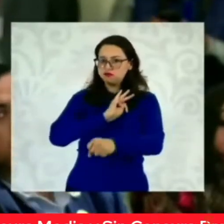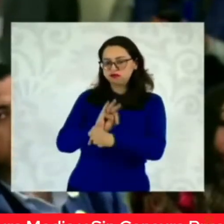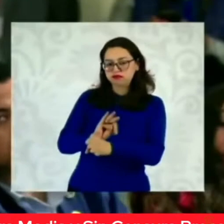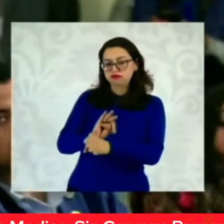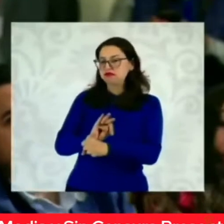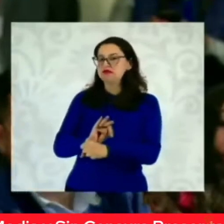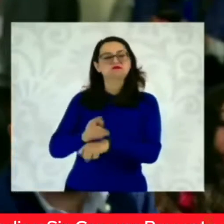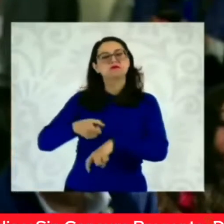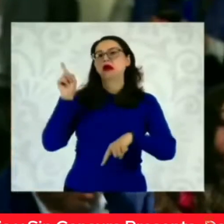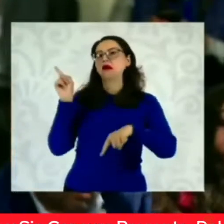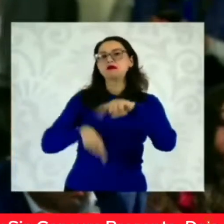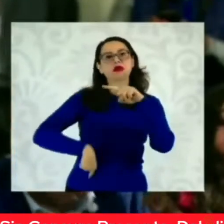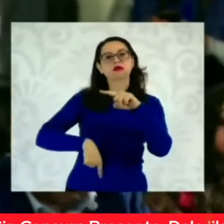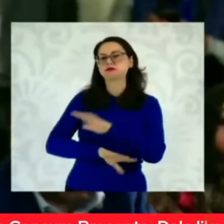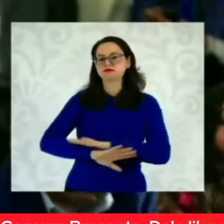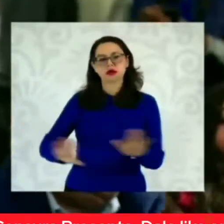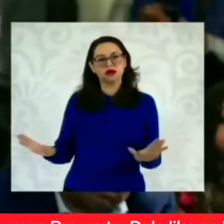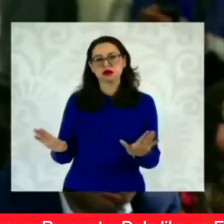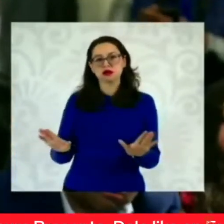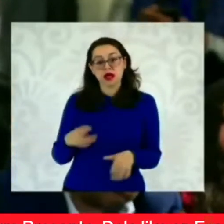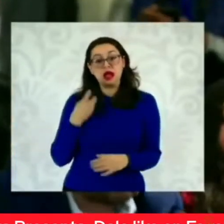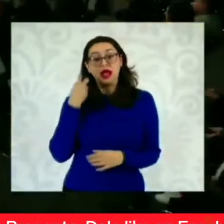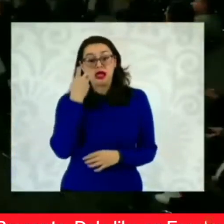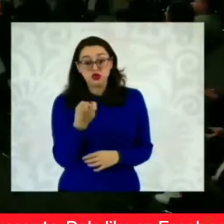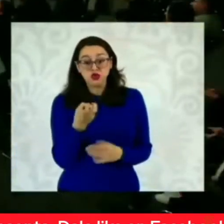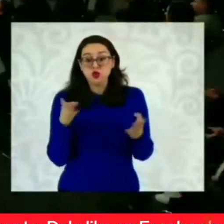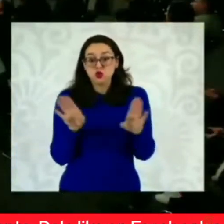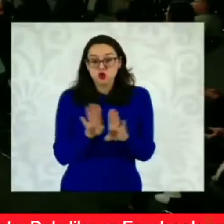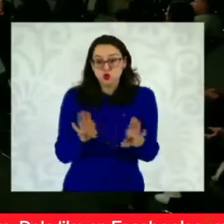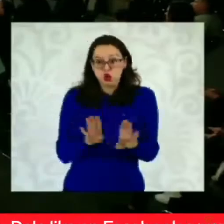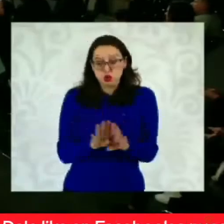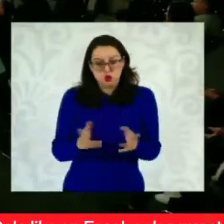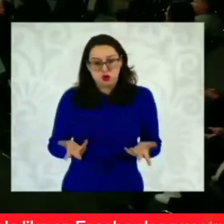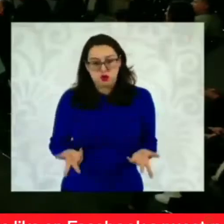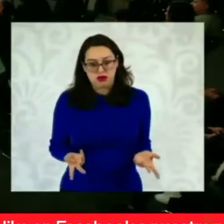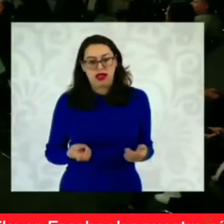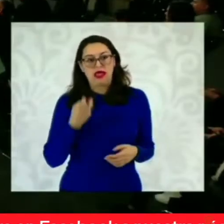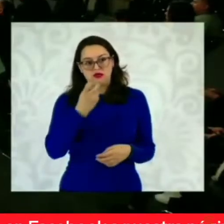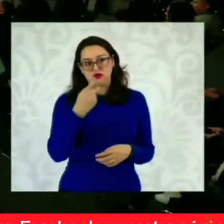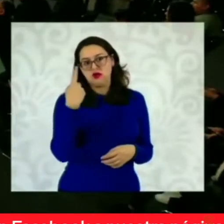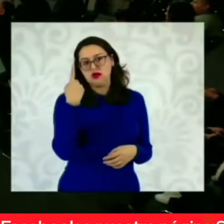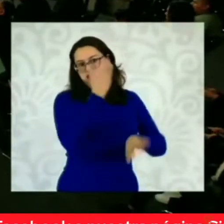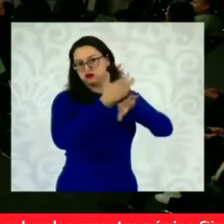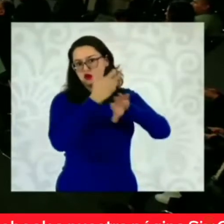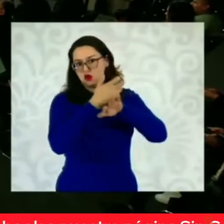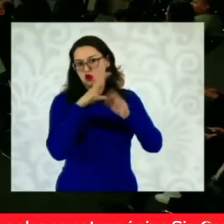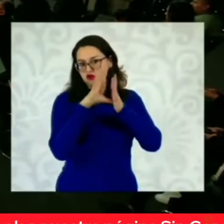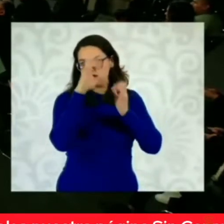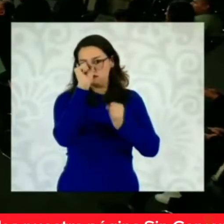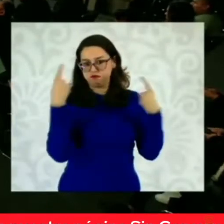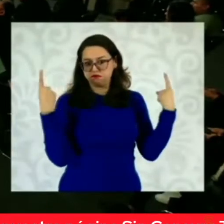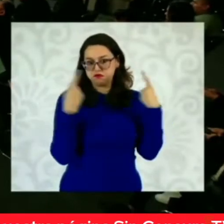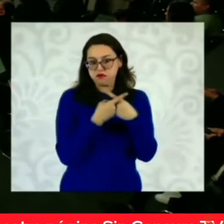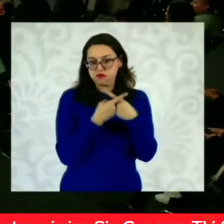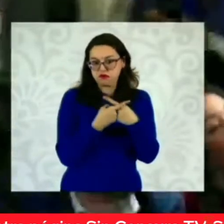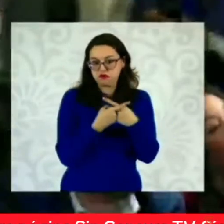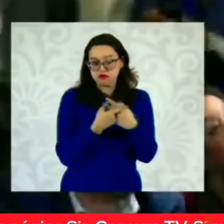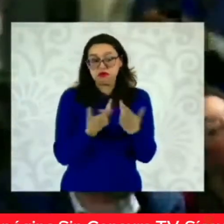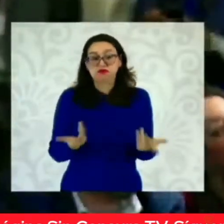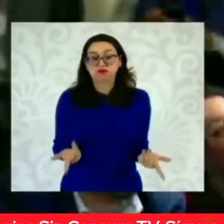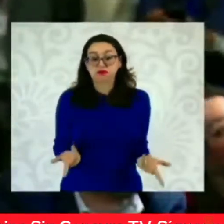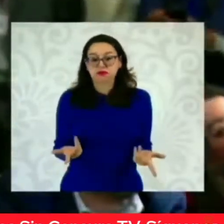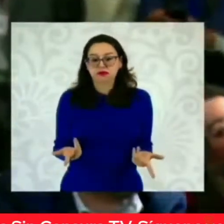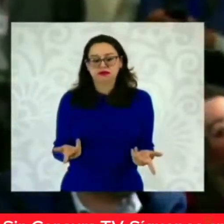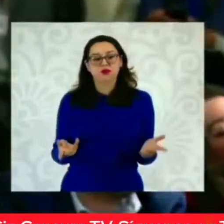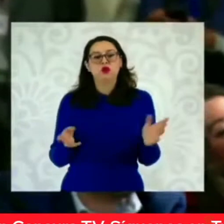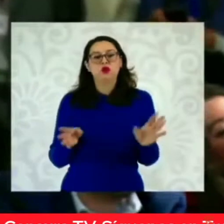a muchos. ¿Se le va a dar seguimiento? Porque este decreto sería inconstitucional y dicen que el que no conoce su